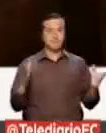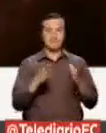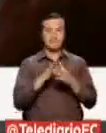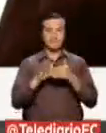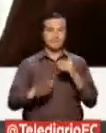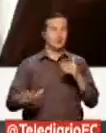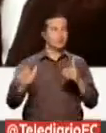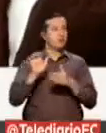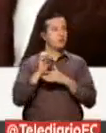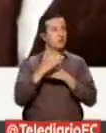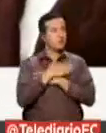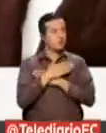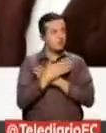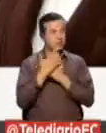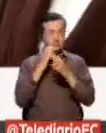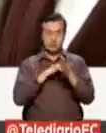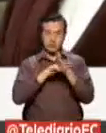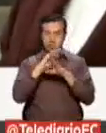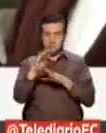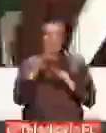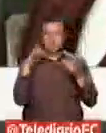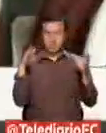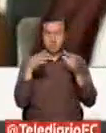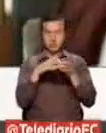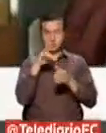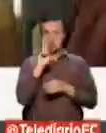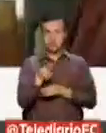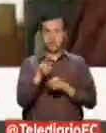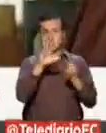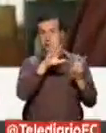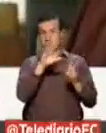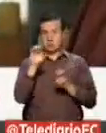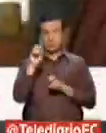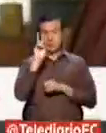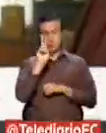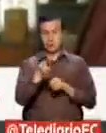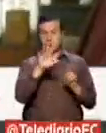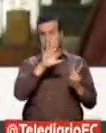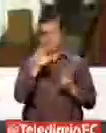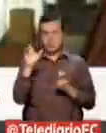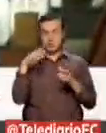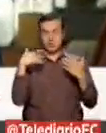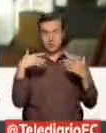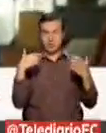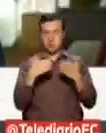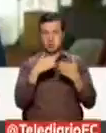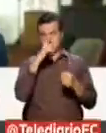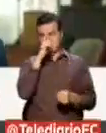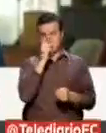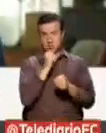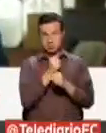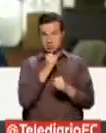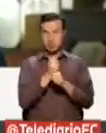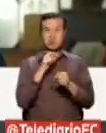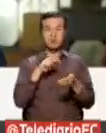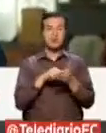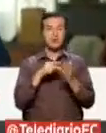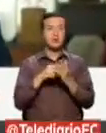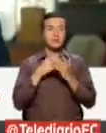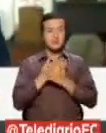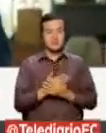todo el Ecuador. Los quiero invitar a la Misión 2700 que hemos creado con nuestro grandioso equipo de trabajo. ¿De qué se trata la